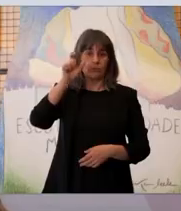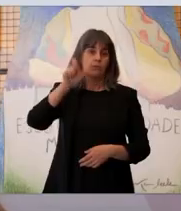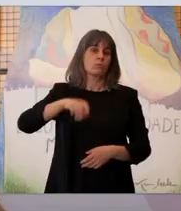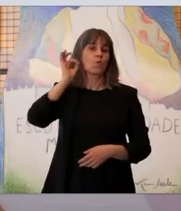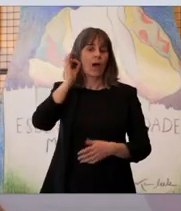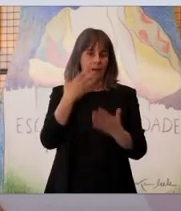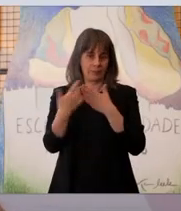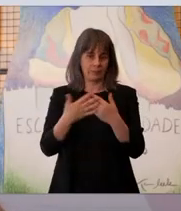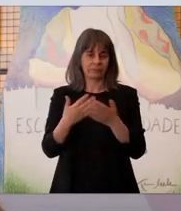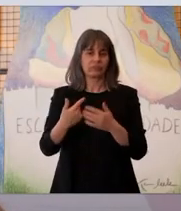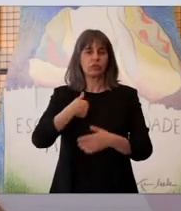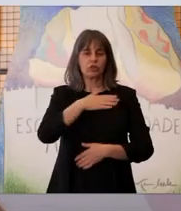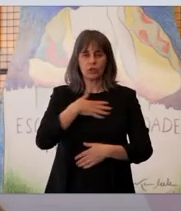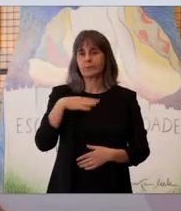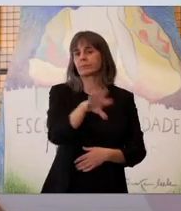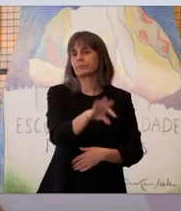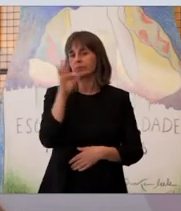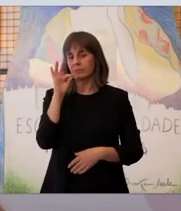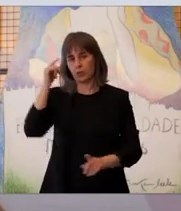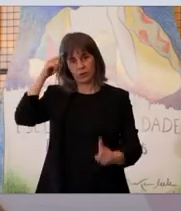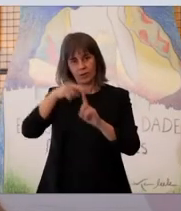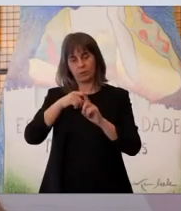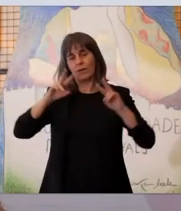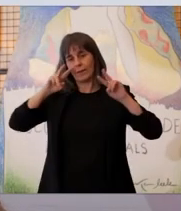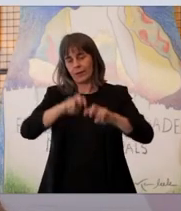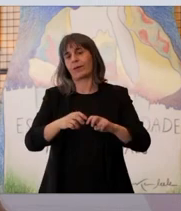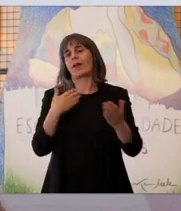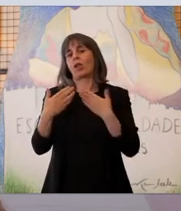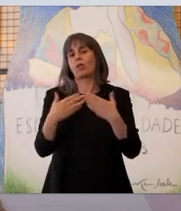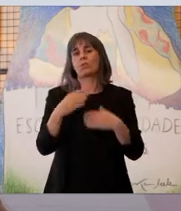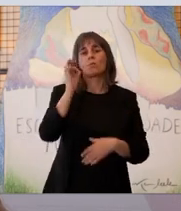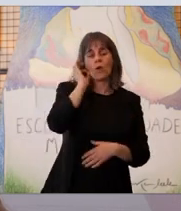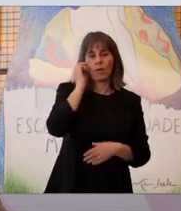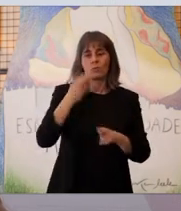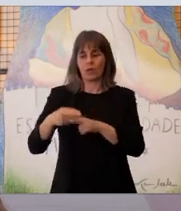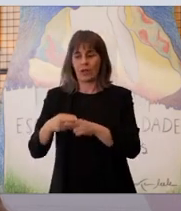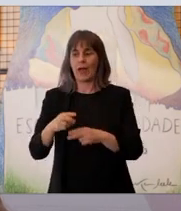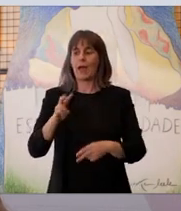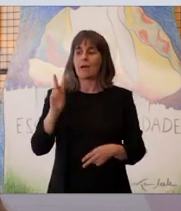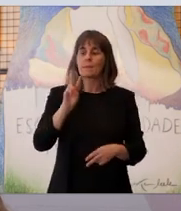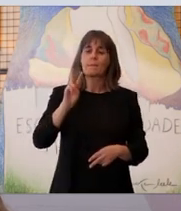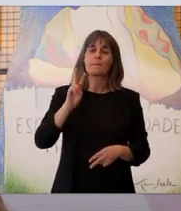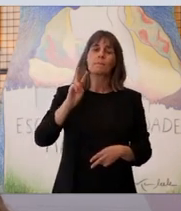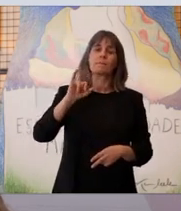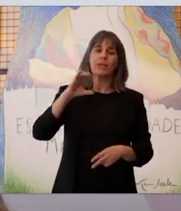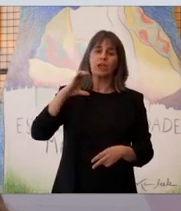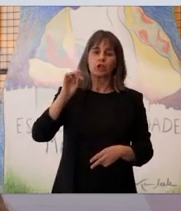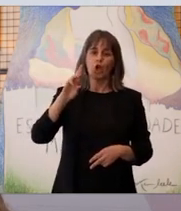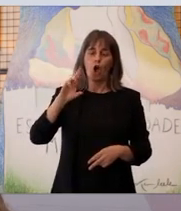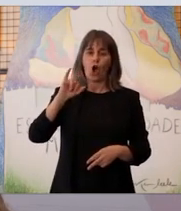para para analizar las relaciones del poder la política y las mujeres Victoria camps el libro del siglo de las mujeres